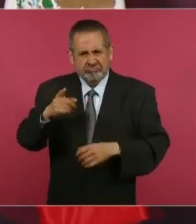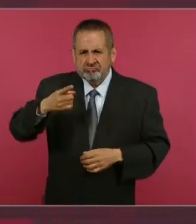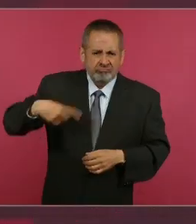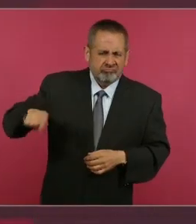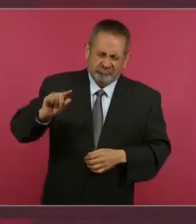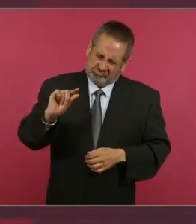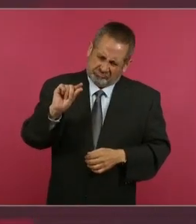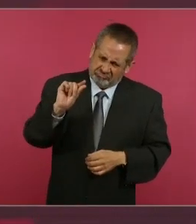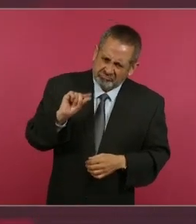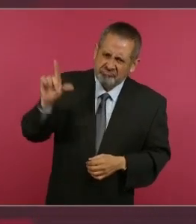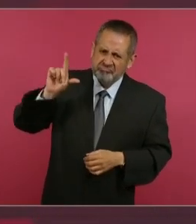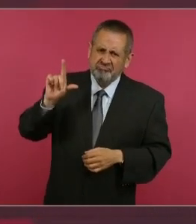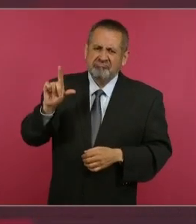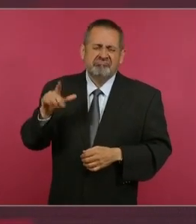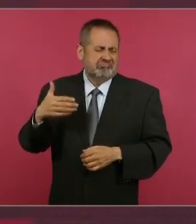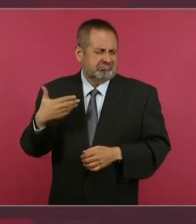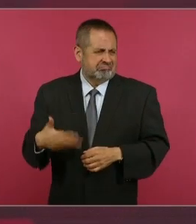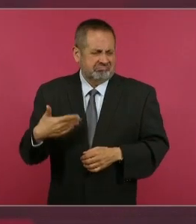profesionales,